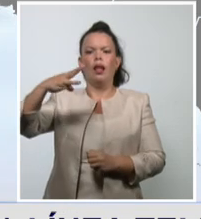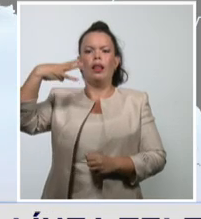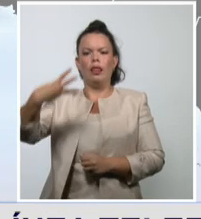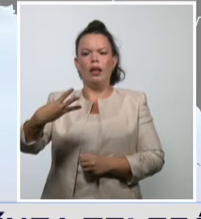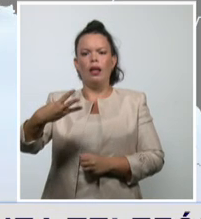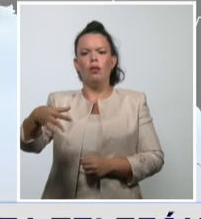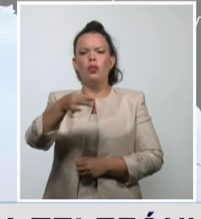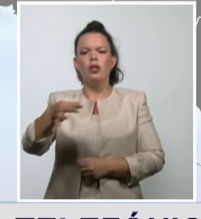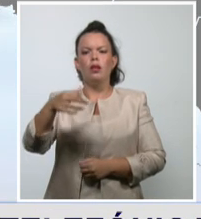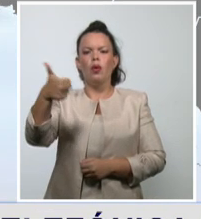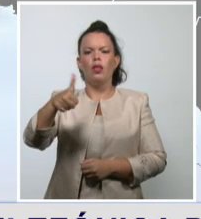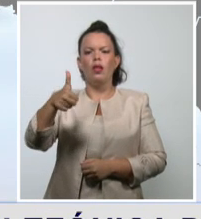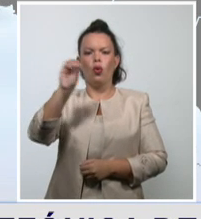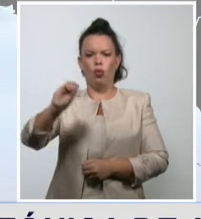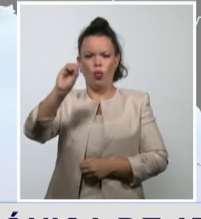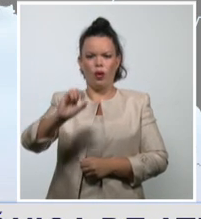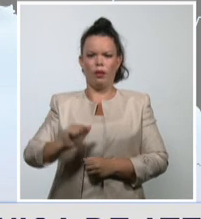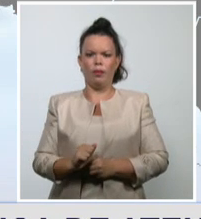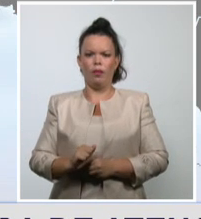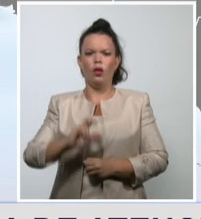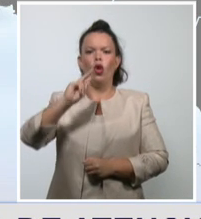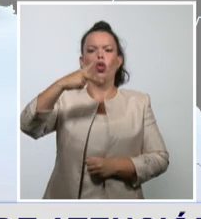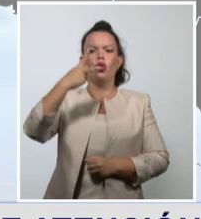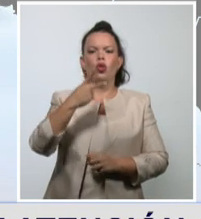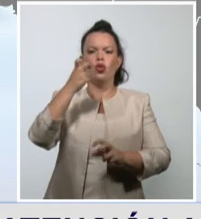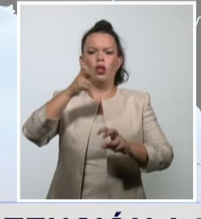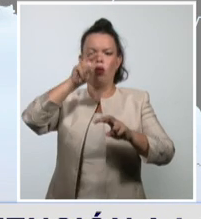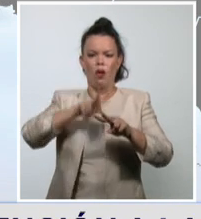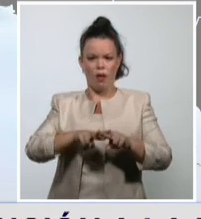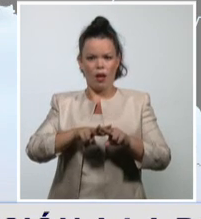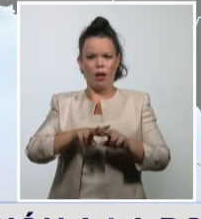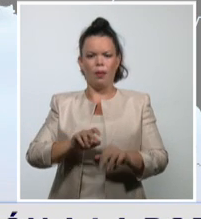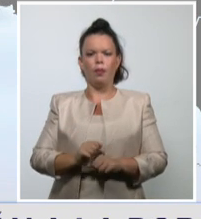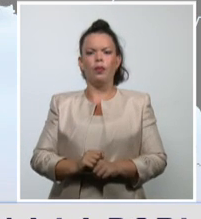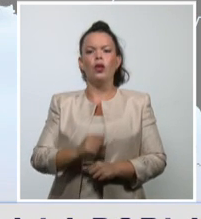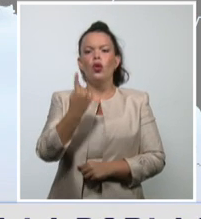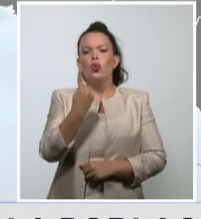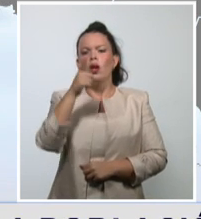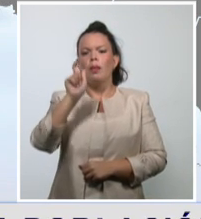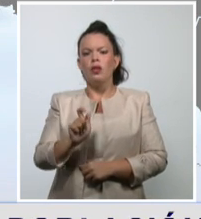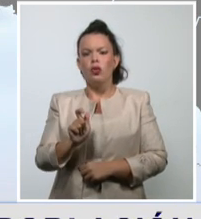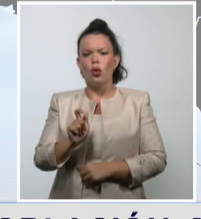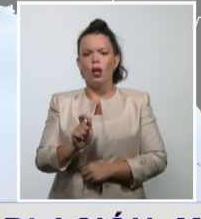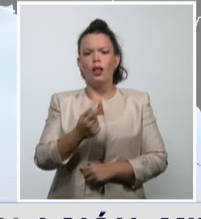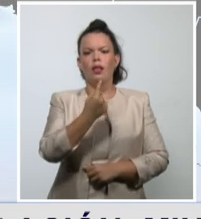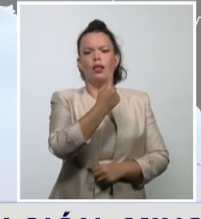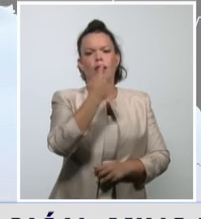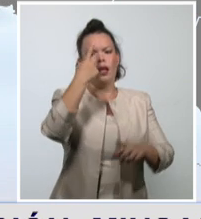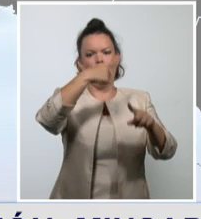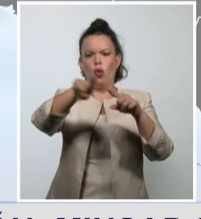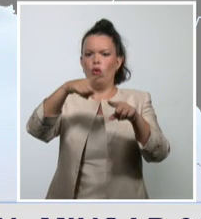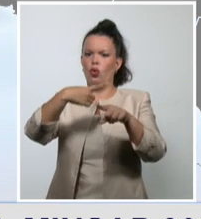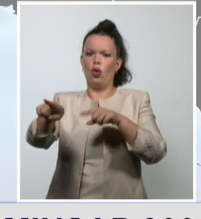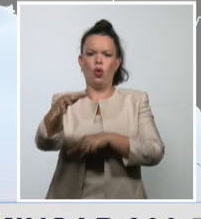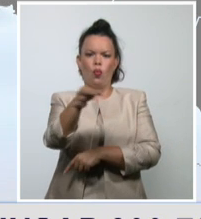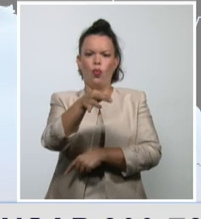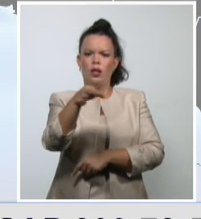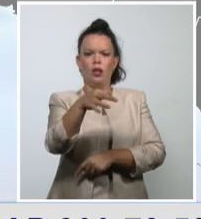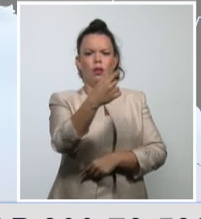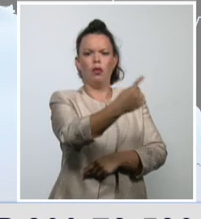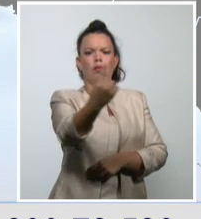octubre, 2 del municipio Centro Habana y 1 de cada uno de los siguientes municipios: La